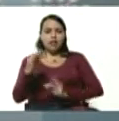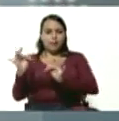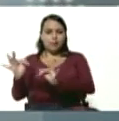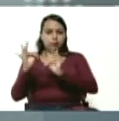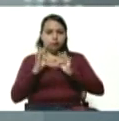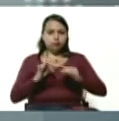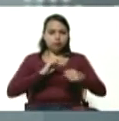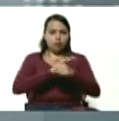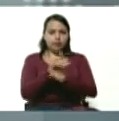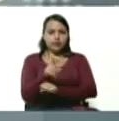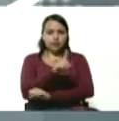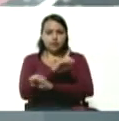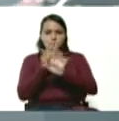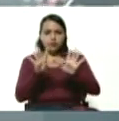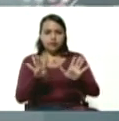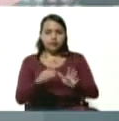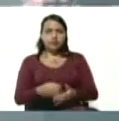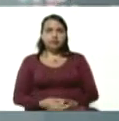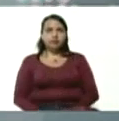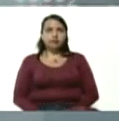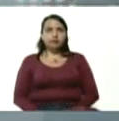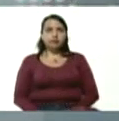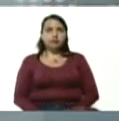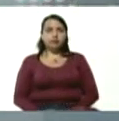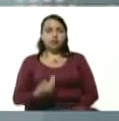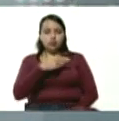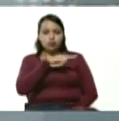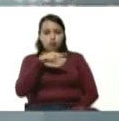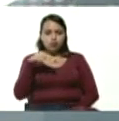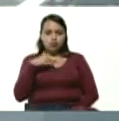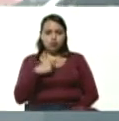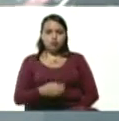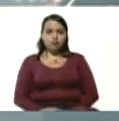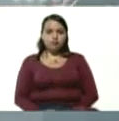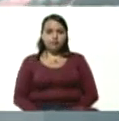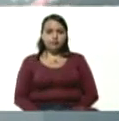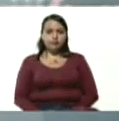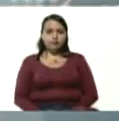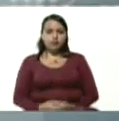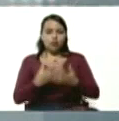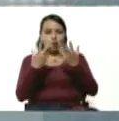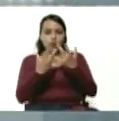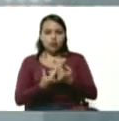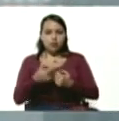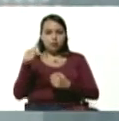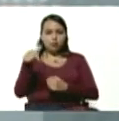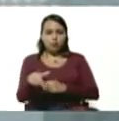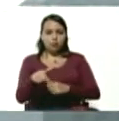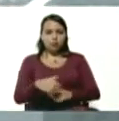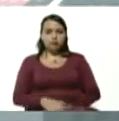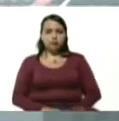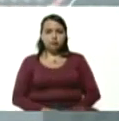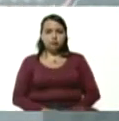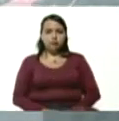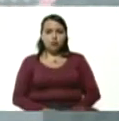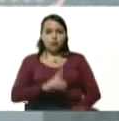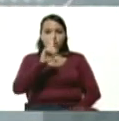COVID-19. Nosotros reportamos al día de hoy la organización de 1